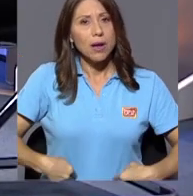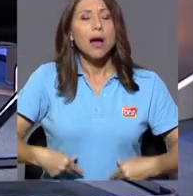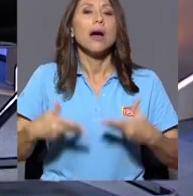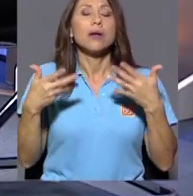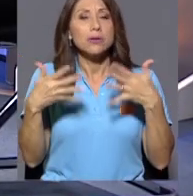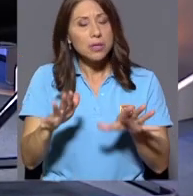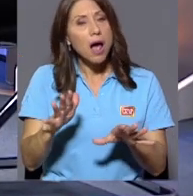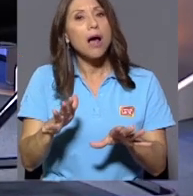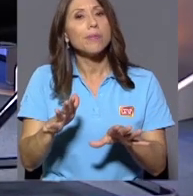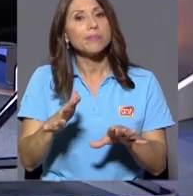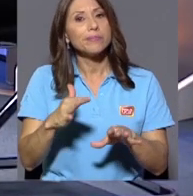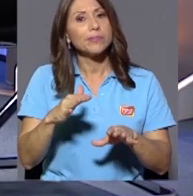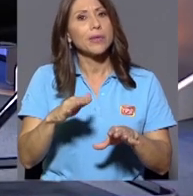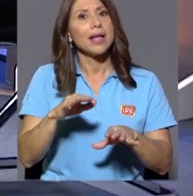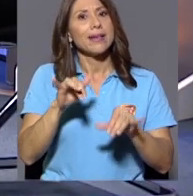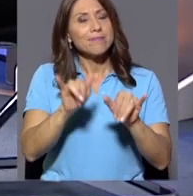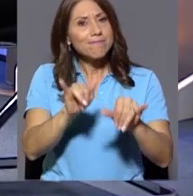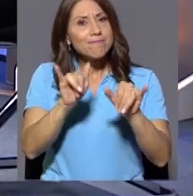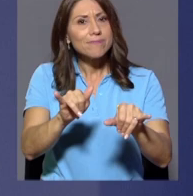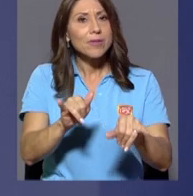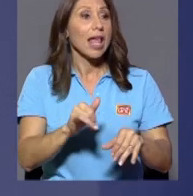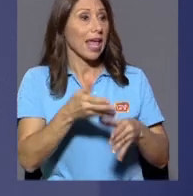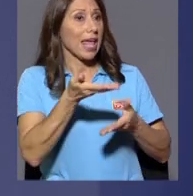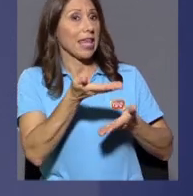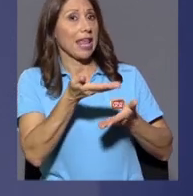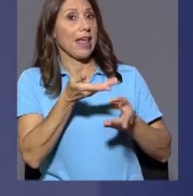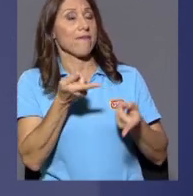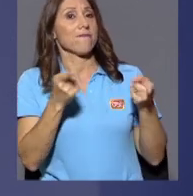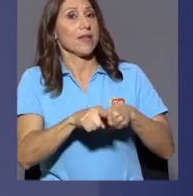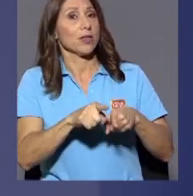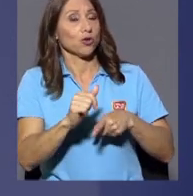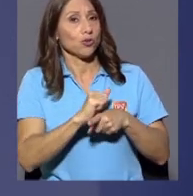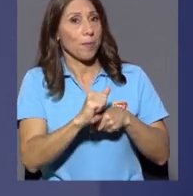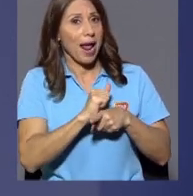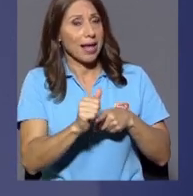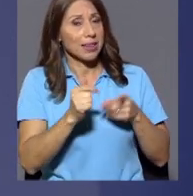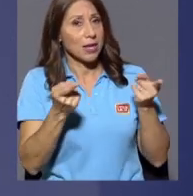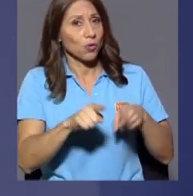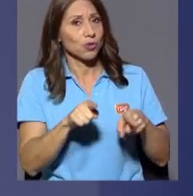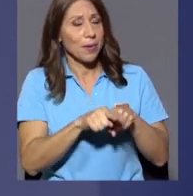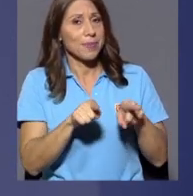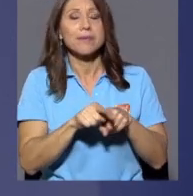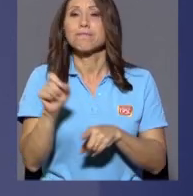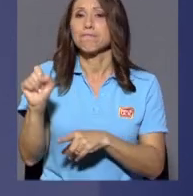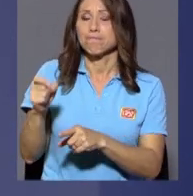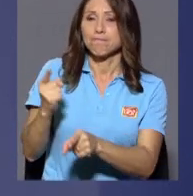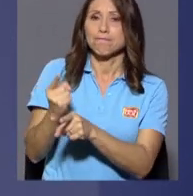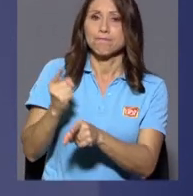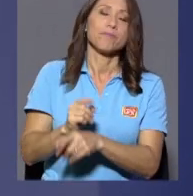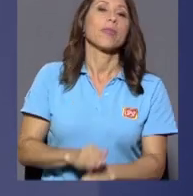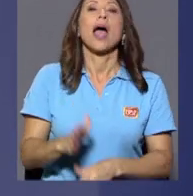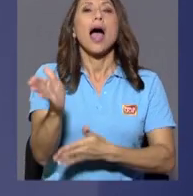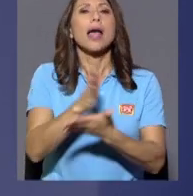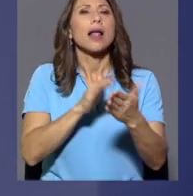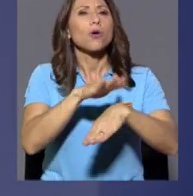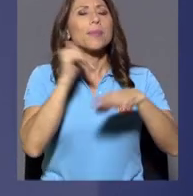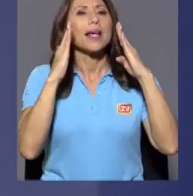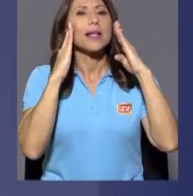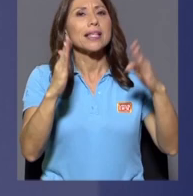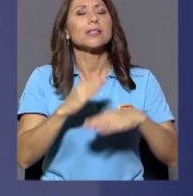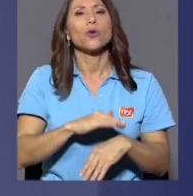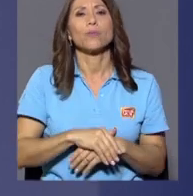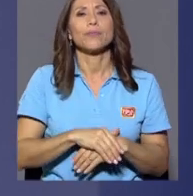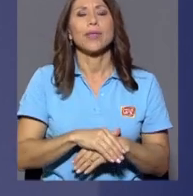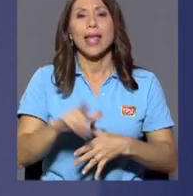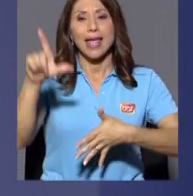se vaya plasmando en efectos plásticos claro en los efectos prácticos tal cual hay algo que me llamó mucho la atención y es